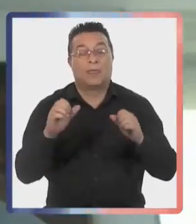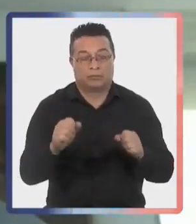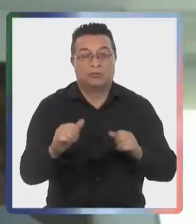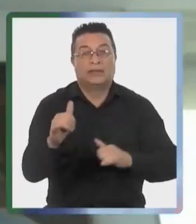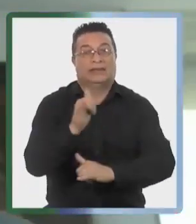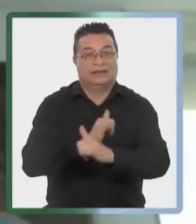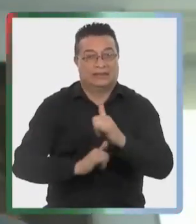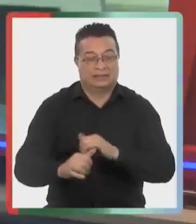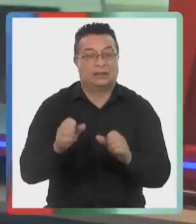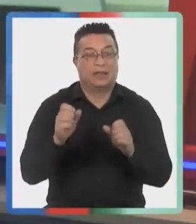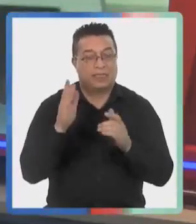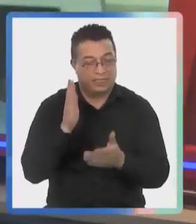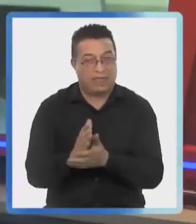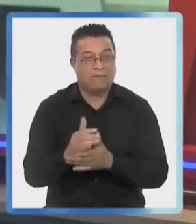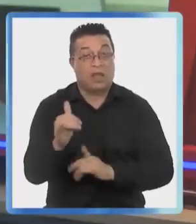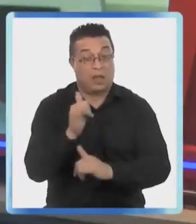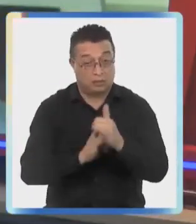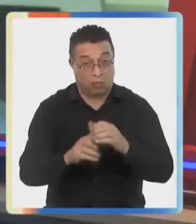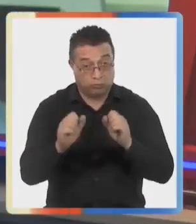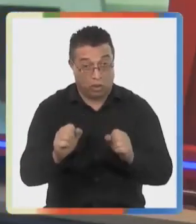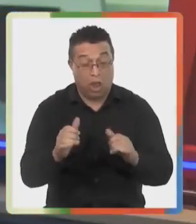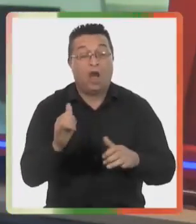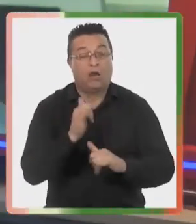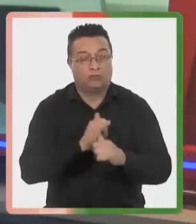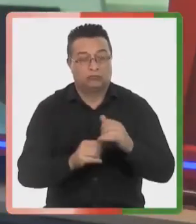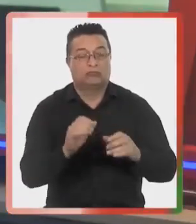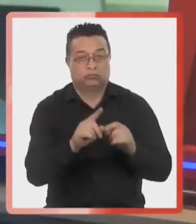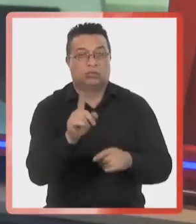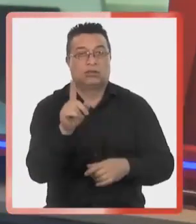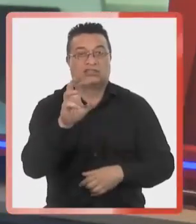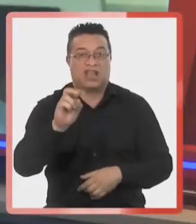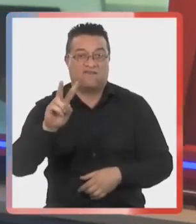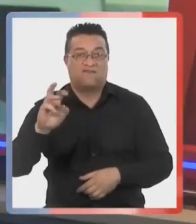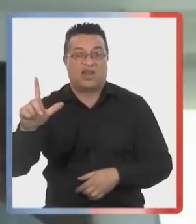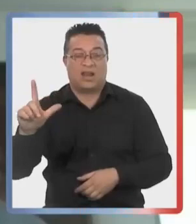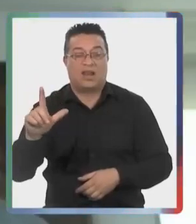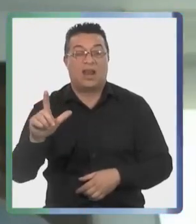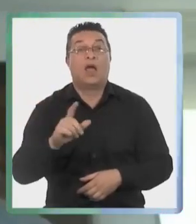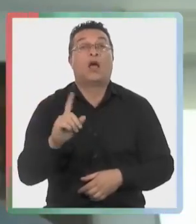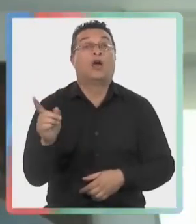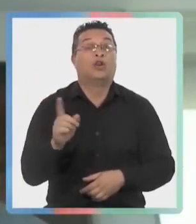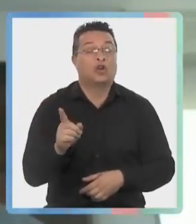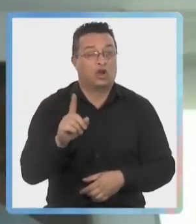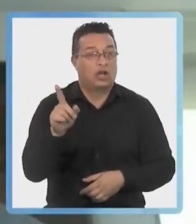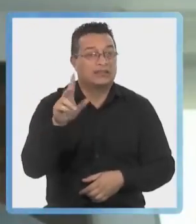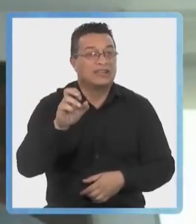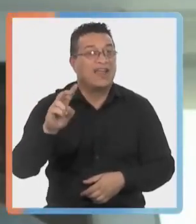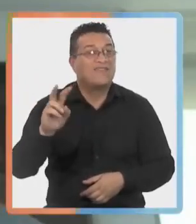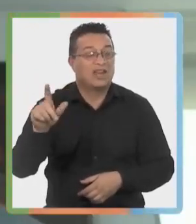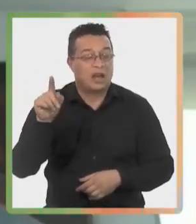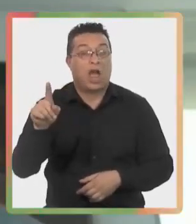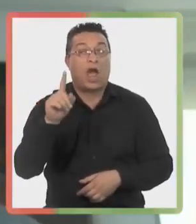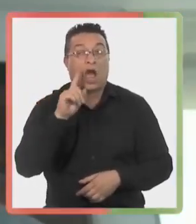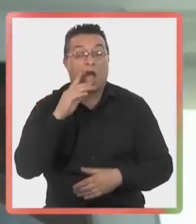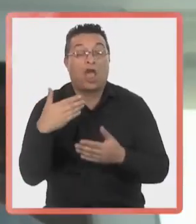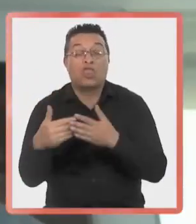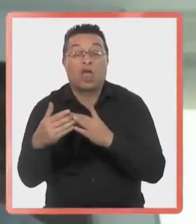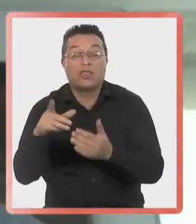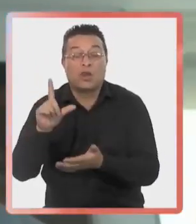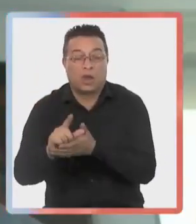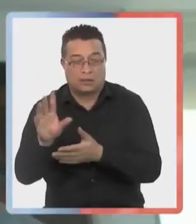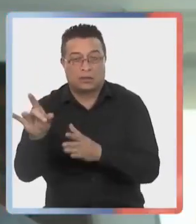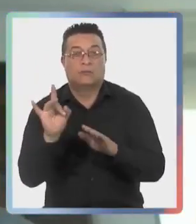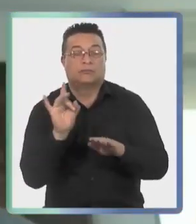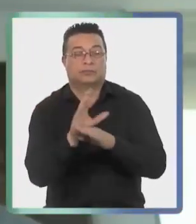por internet, ¿ah? se puede hacer vía online, en el sitio del CERVEL. No, en el sitio del CERVEL encuentran la junta y le